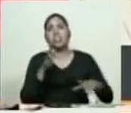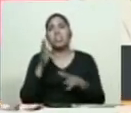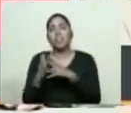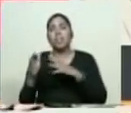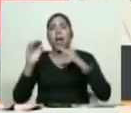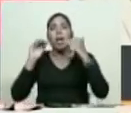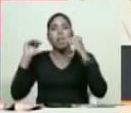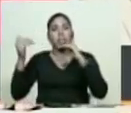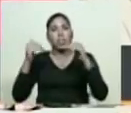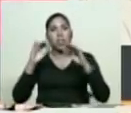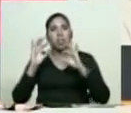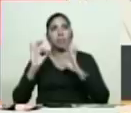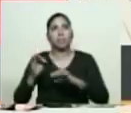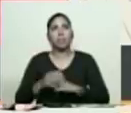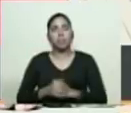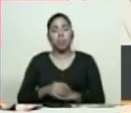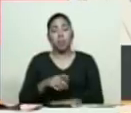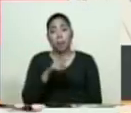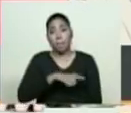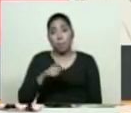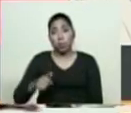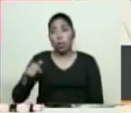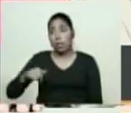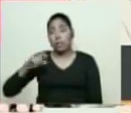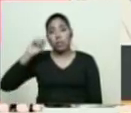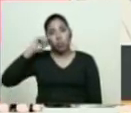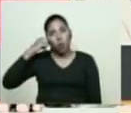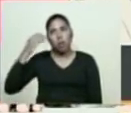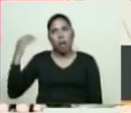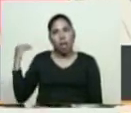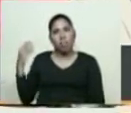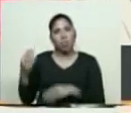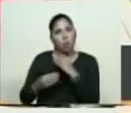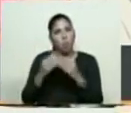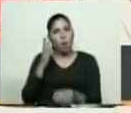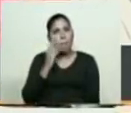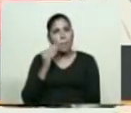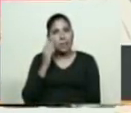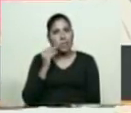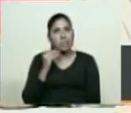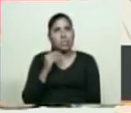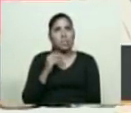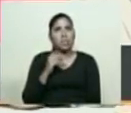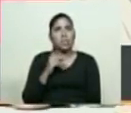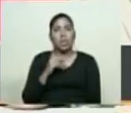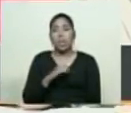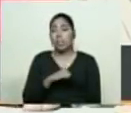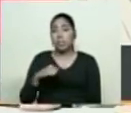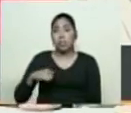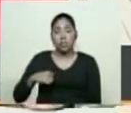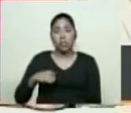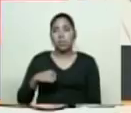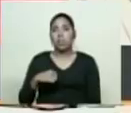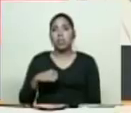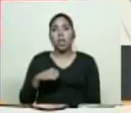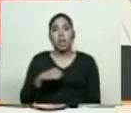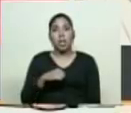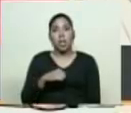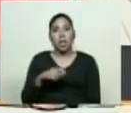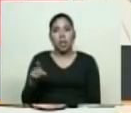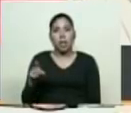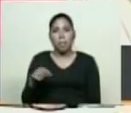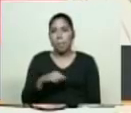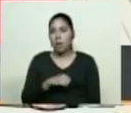recuerda perfectamente cómo eran las cosas aquí en la Cuarta República. Cómo estaba privatizada la salud, a construcción de viviendas aquí.